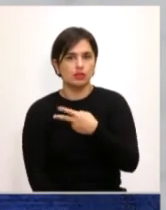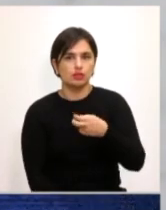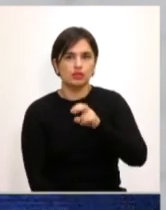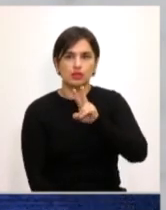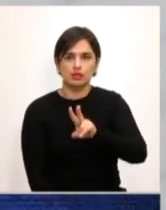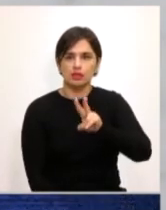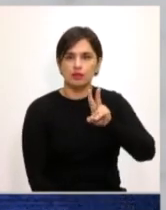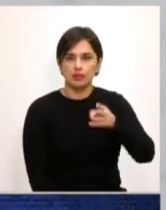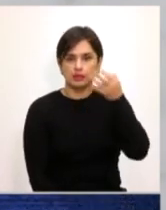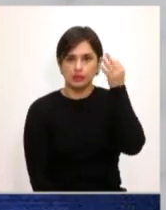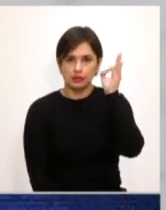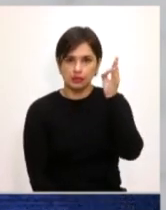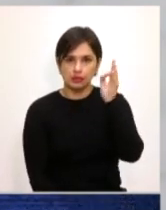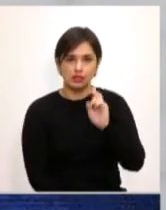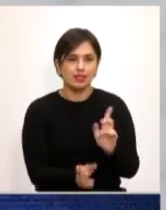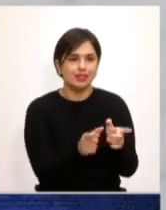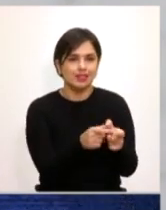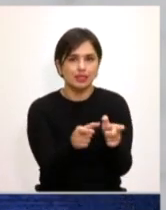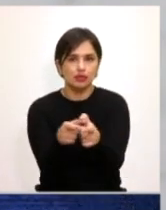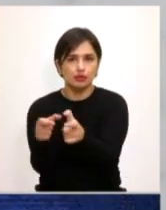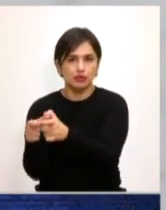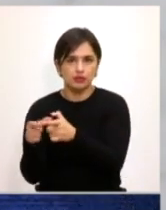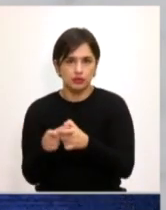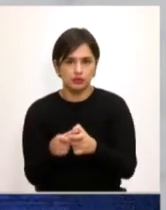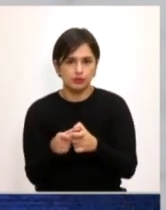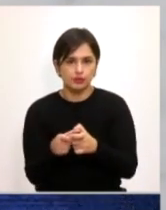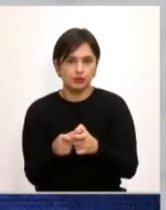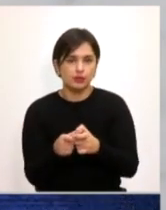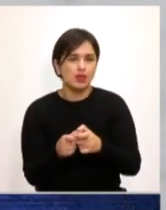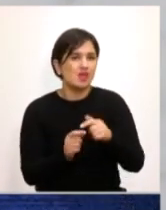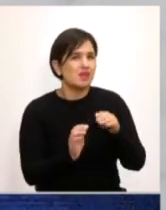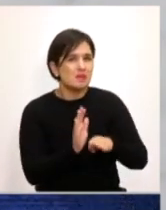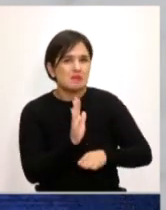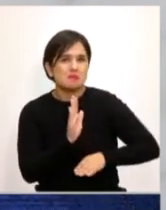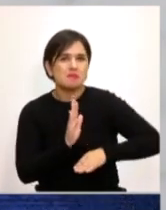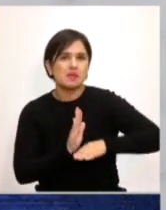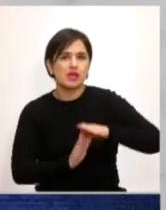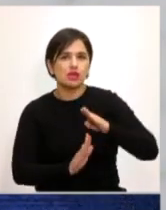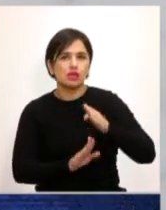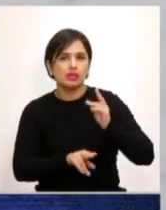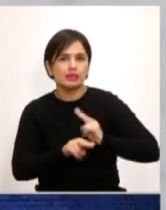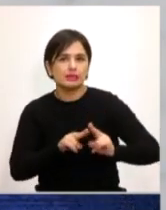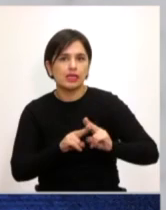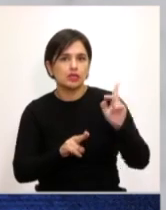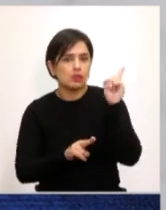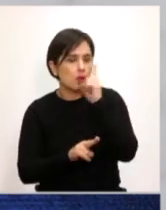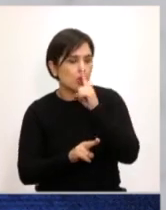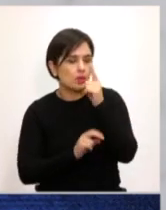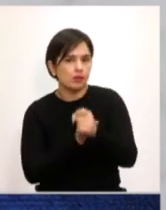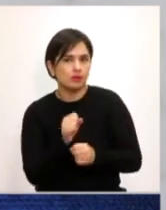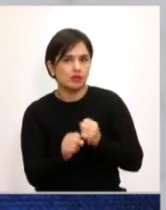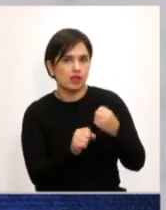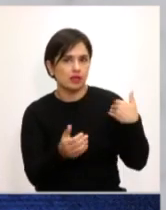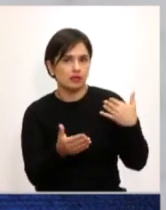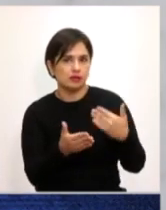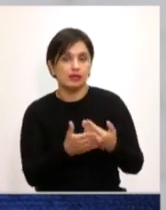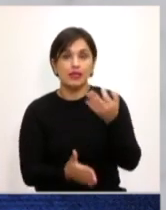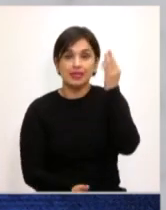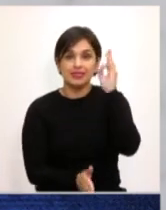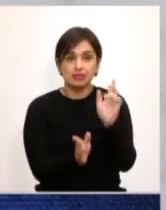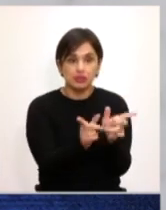1.222 sesiones de comisión, el número más alto de los últimos años. Estas sesiones de